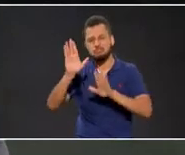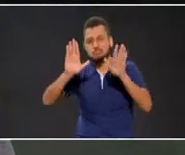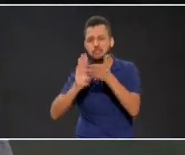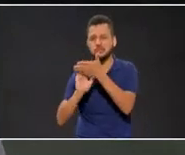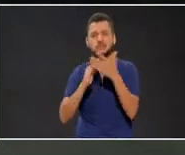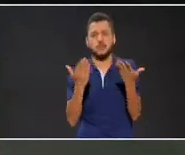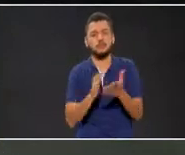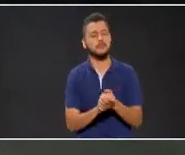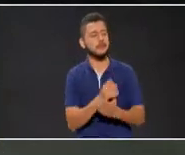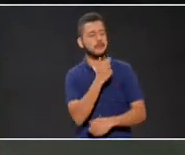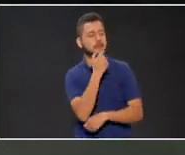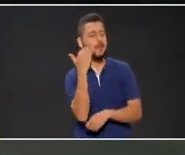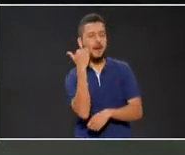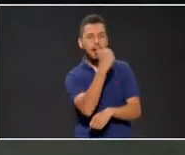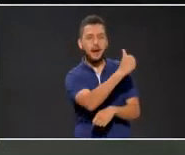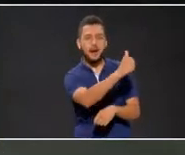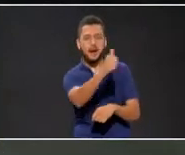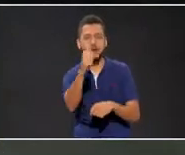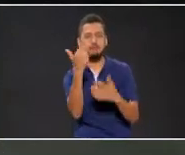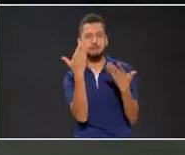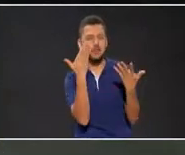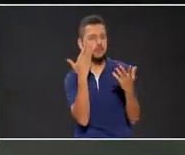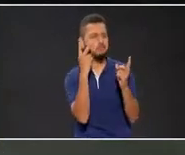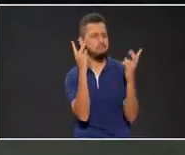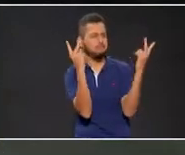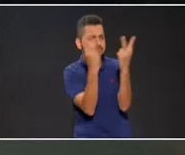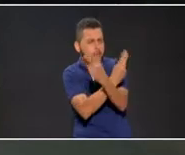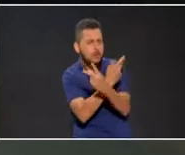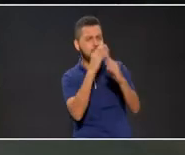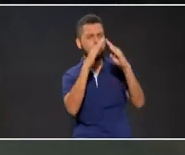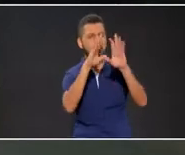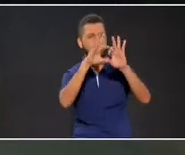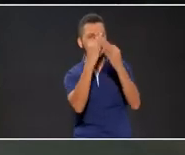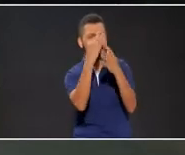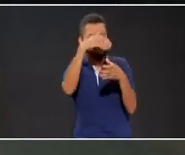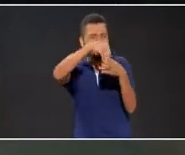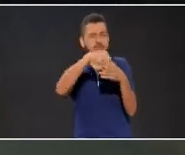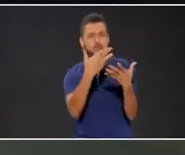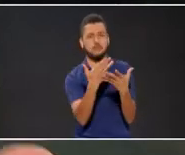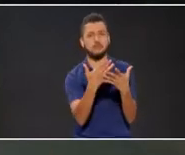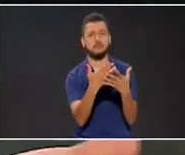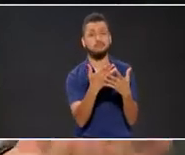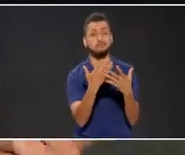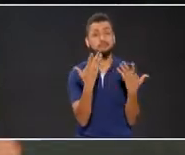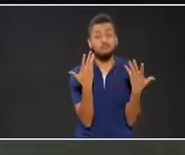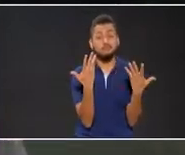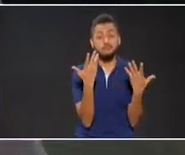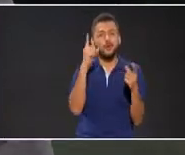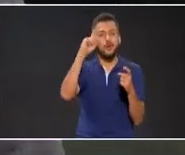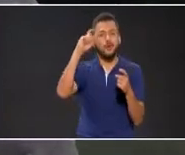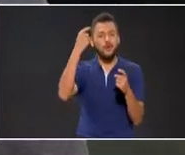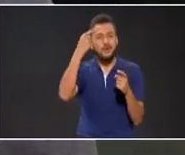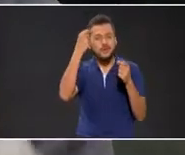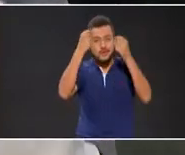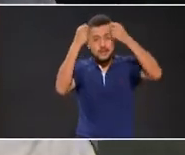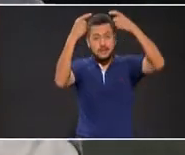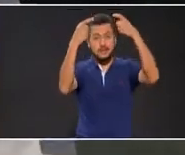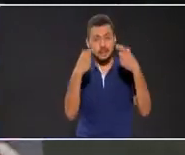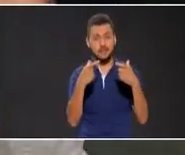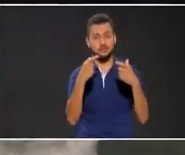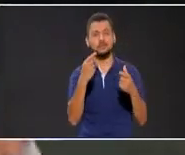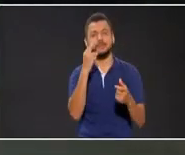es algo así como poca educación de los gobiernos del gobierno